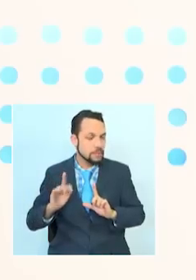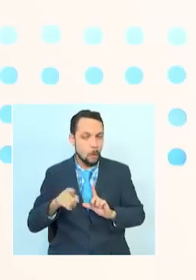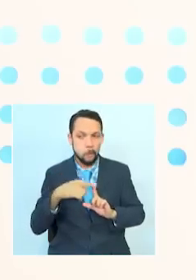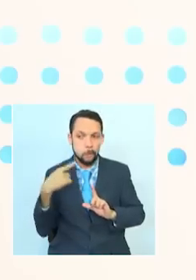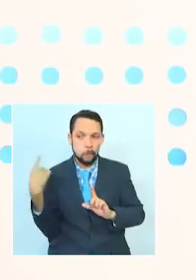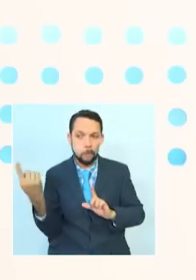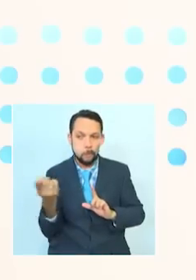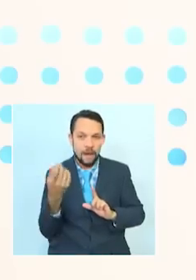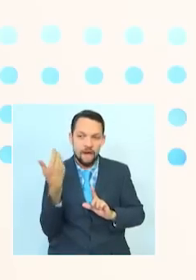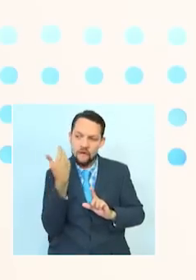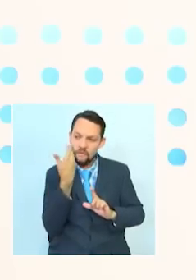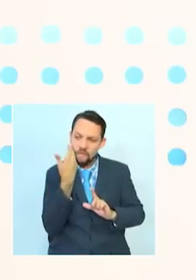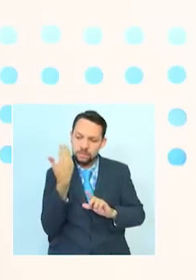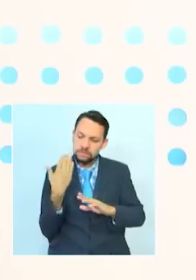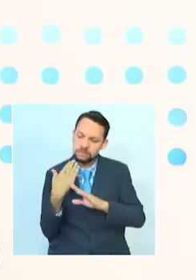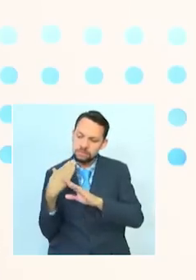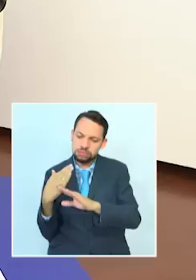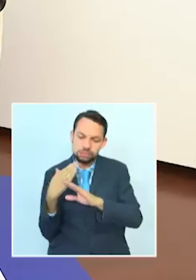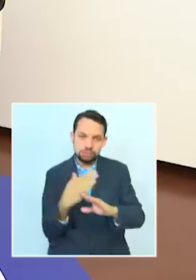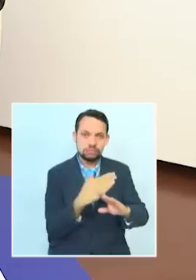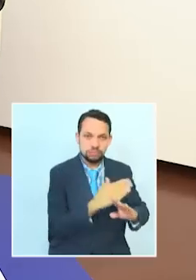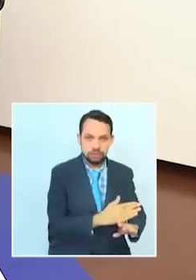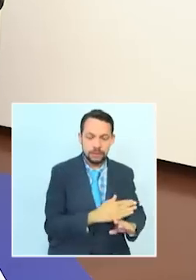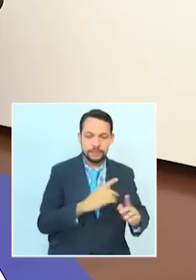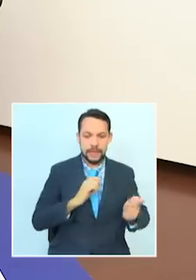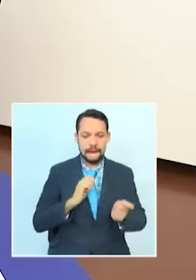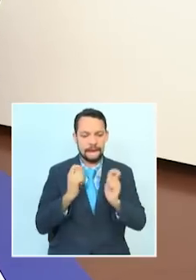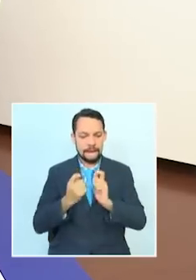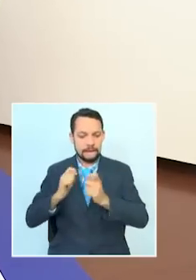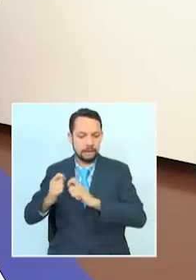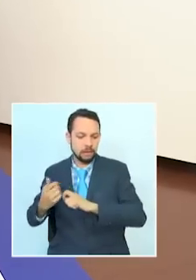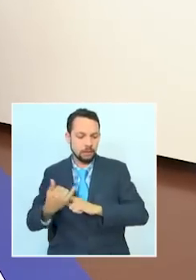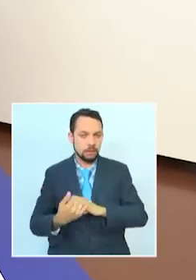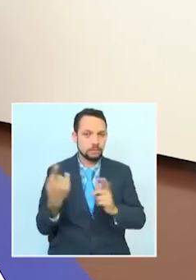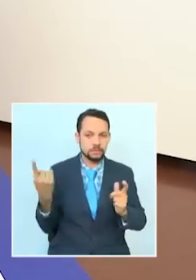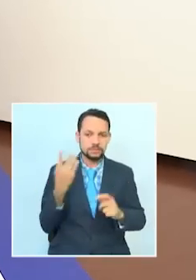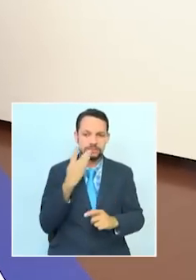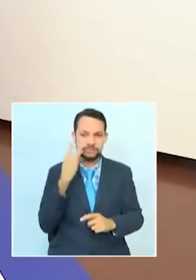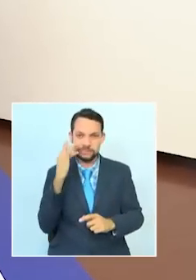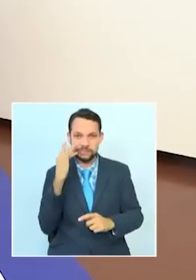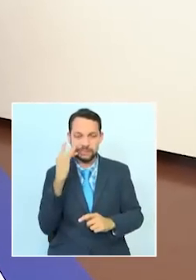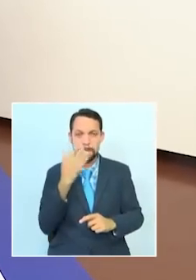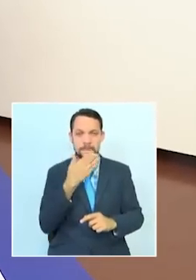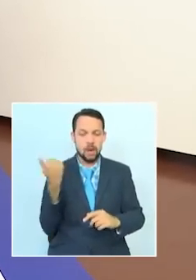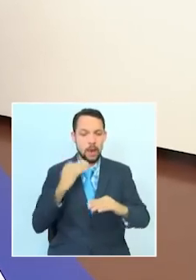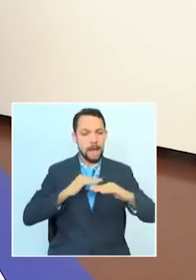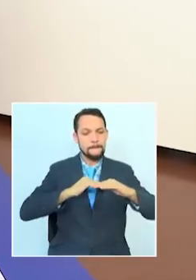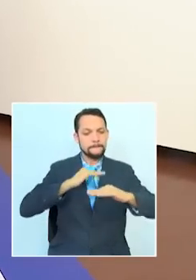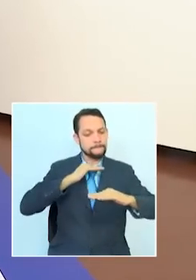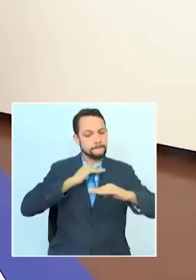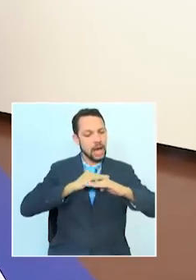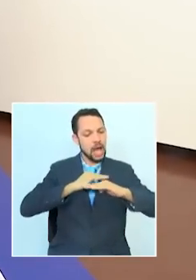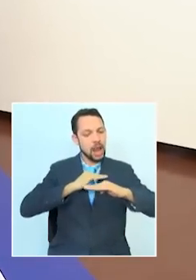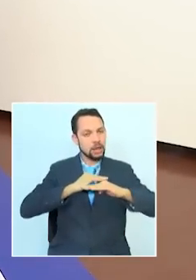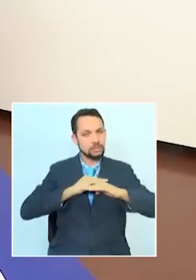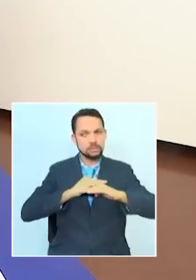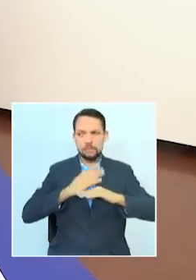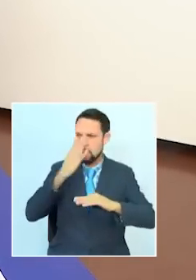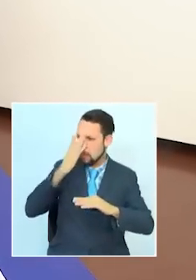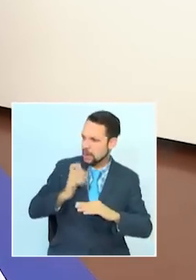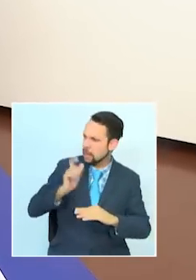las enfermedades o sea cambiar de un medio ácido a un medio alcalino Pero por qué la gente no hace